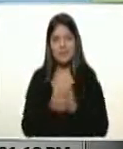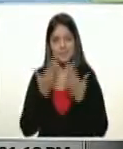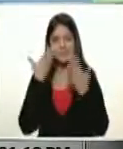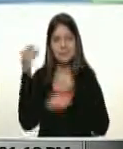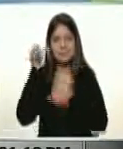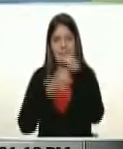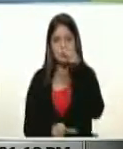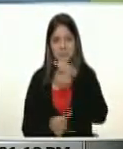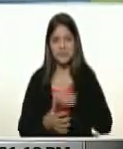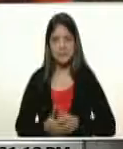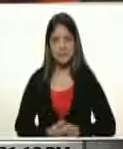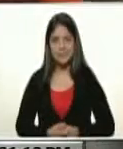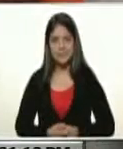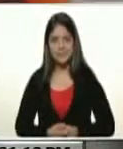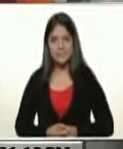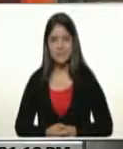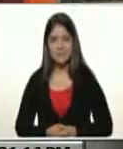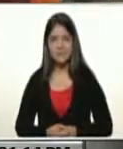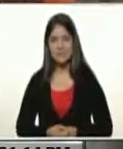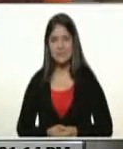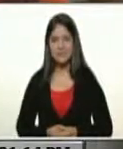contamos los detalles.